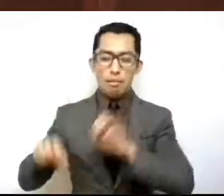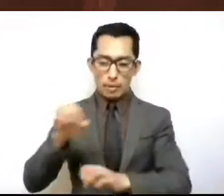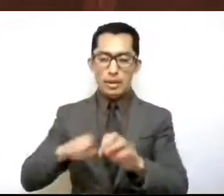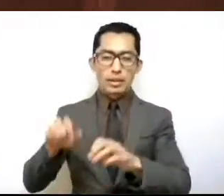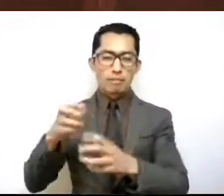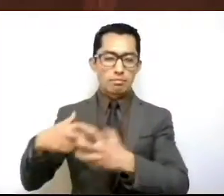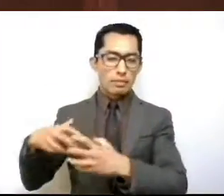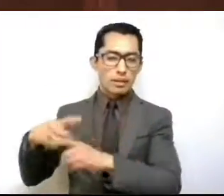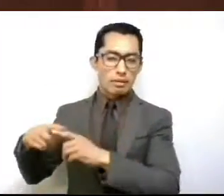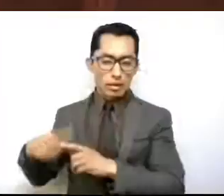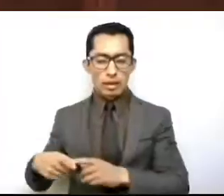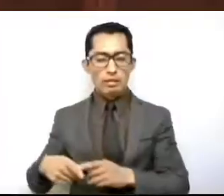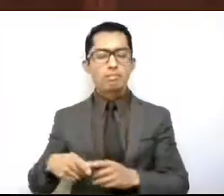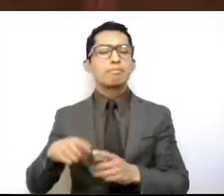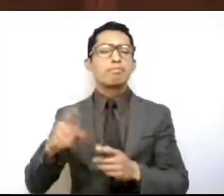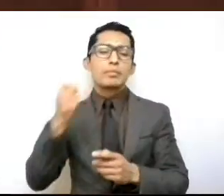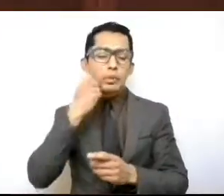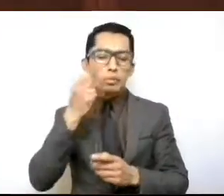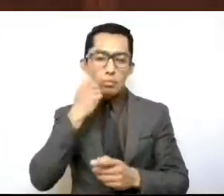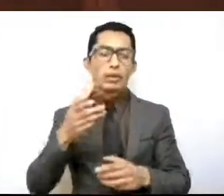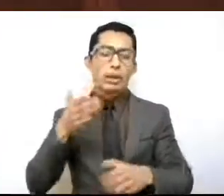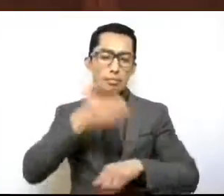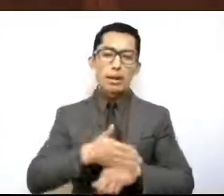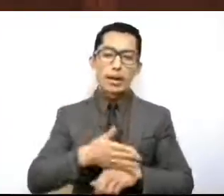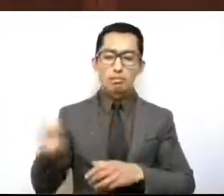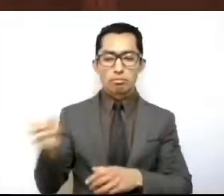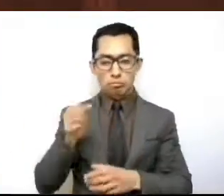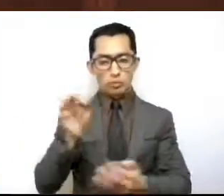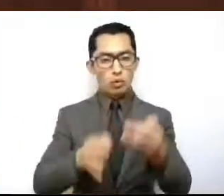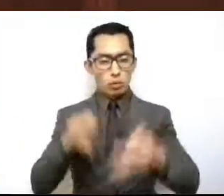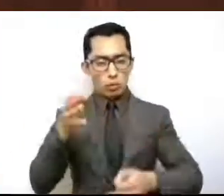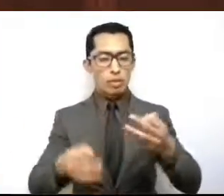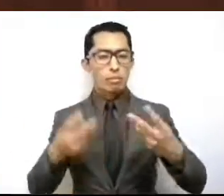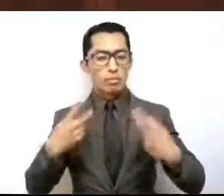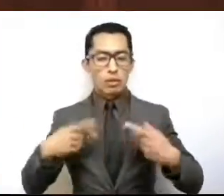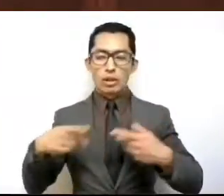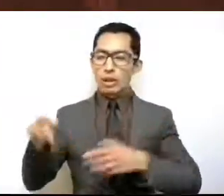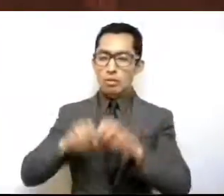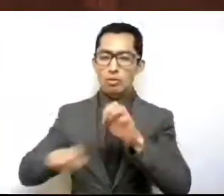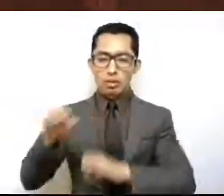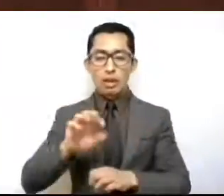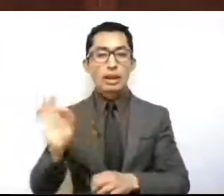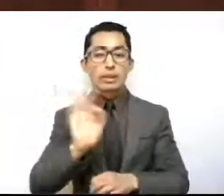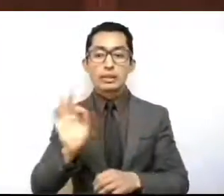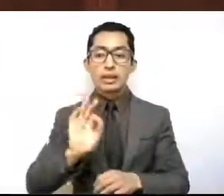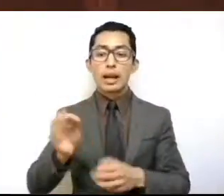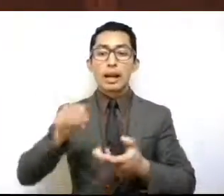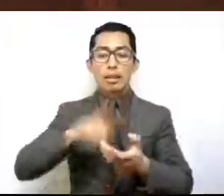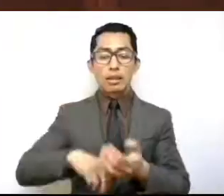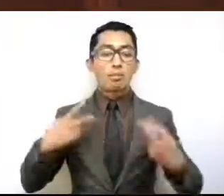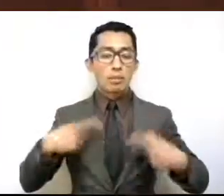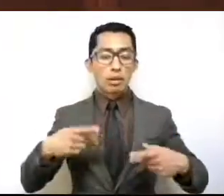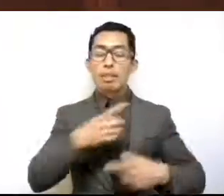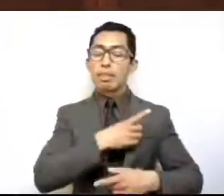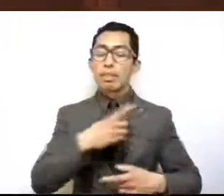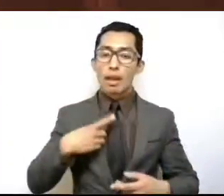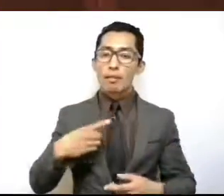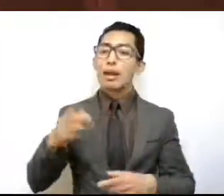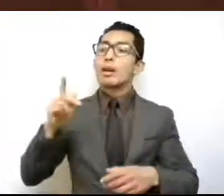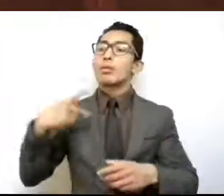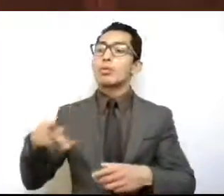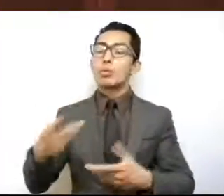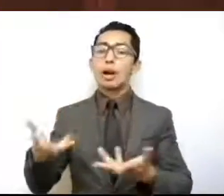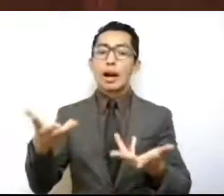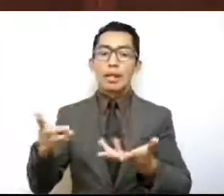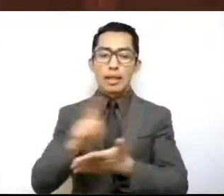no excluirá de la acción penal a las personas jurídicas para efectos de que la persona jurídica responda por la comisión de los